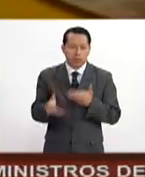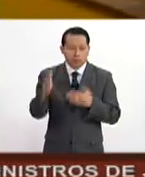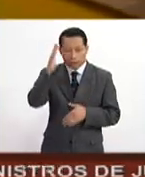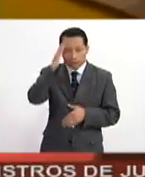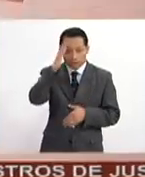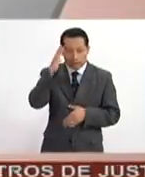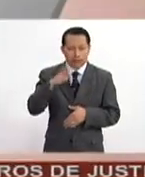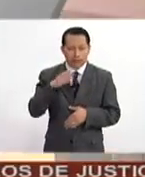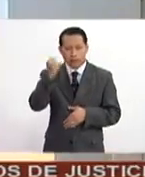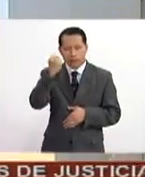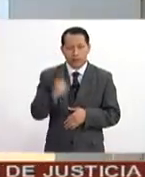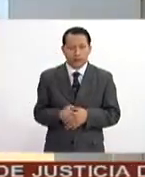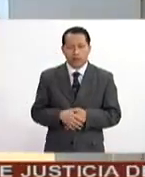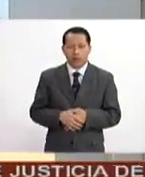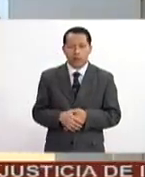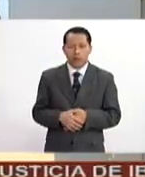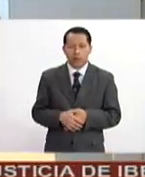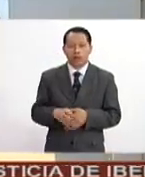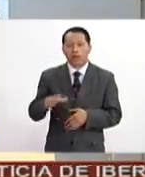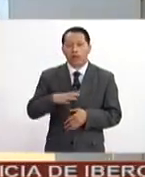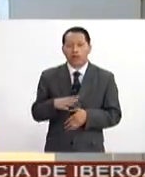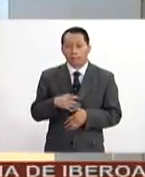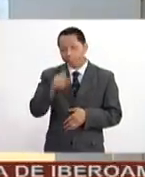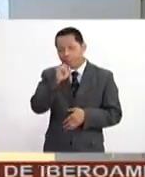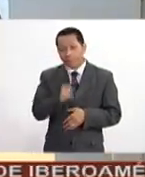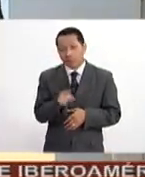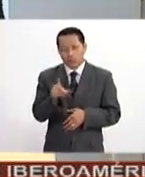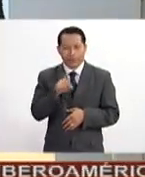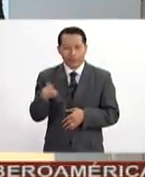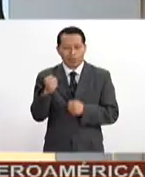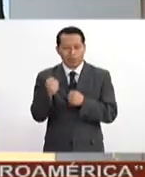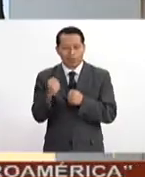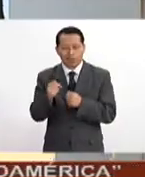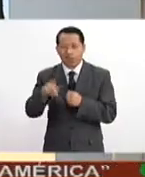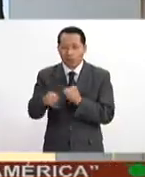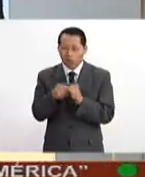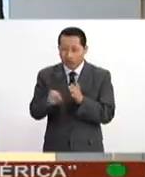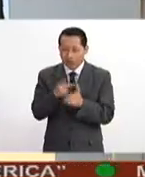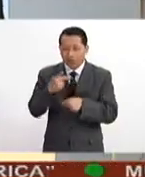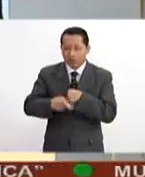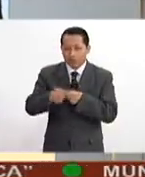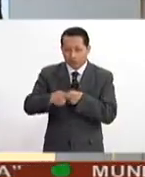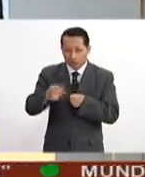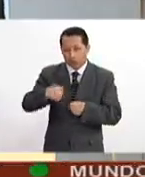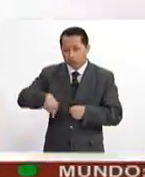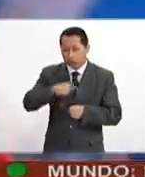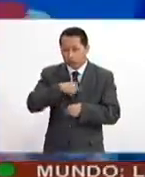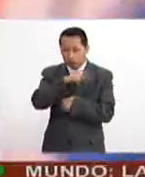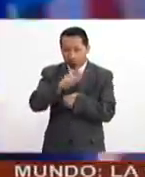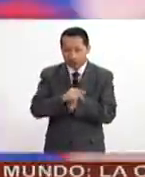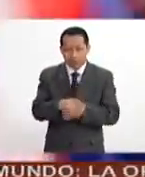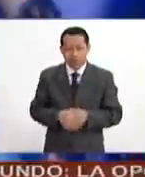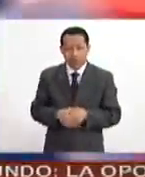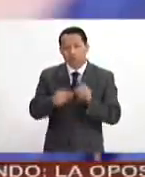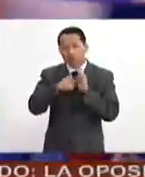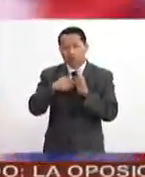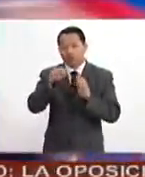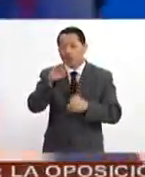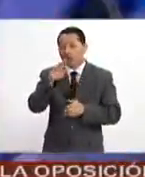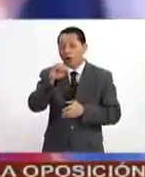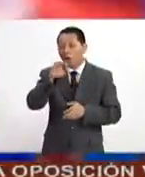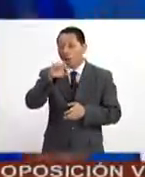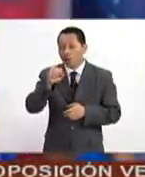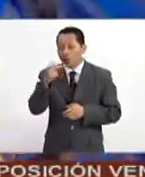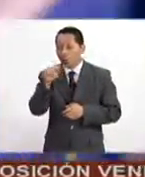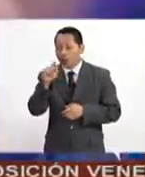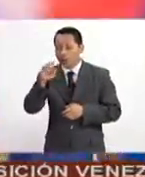de Sinaloa. La persistencia de la extrema derecha es una vez más un riesgo para nuestro país. Manifiesta François